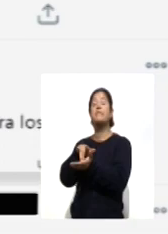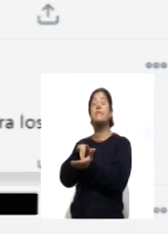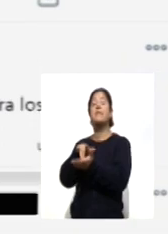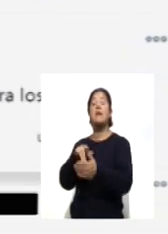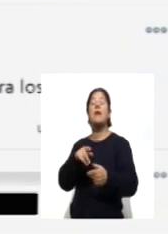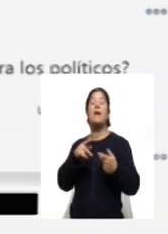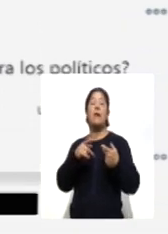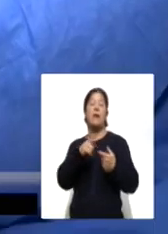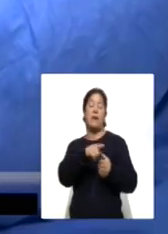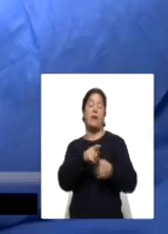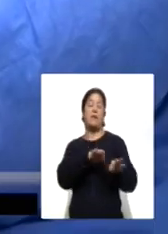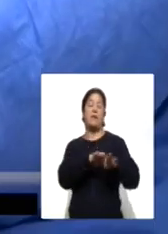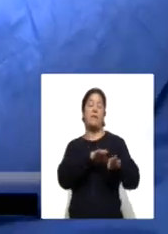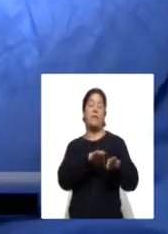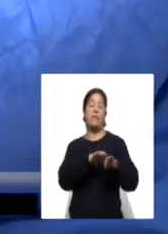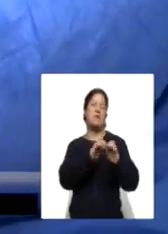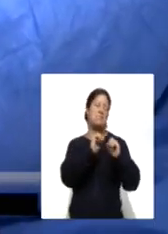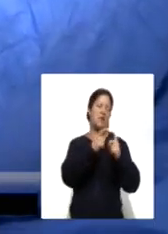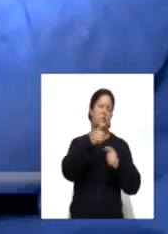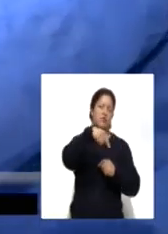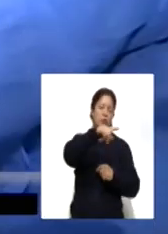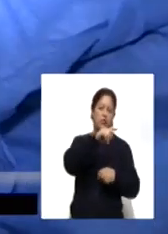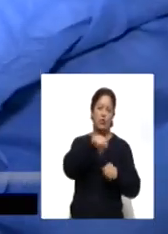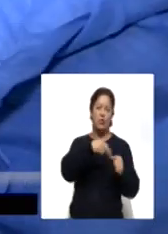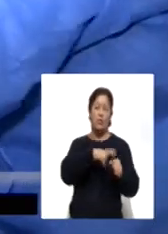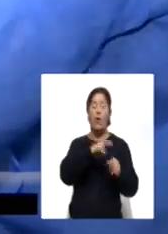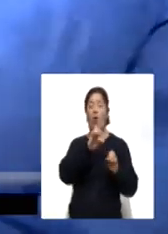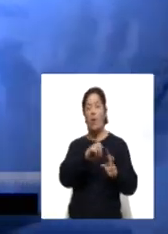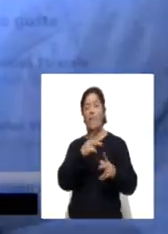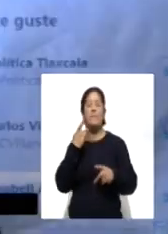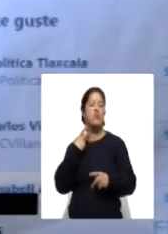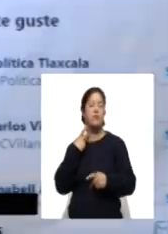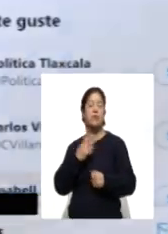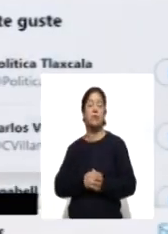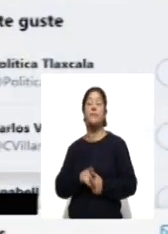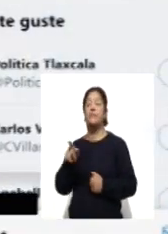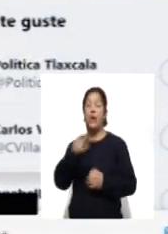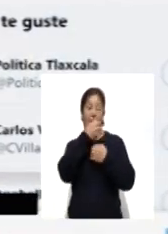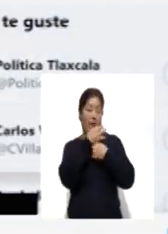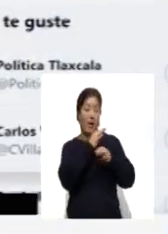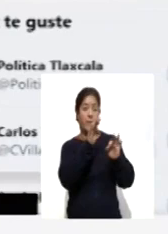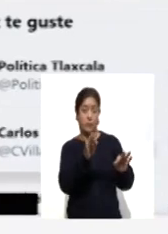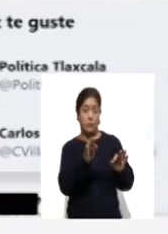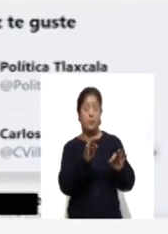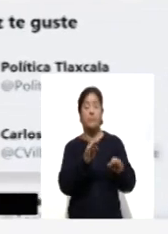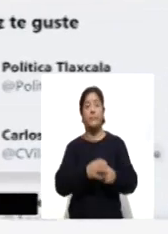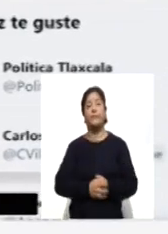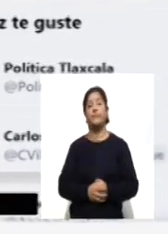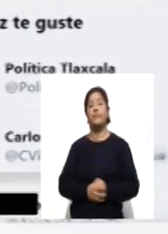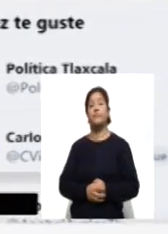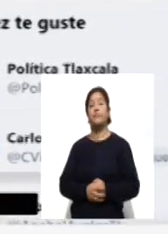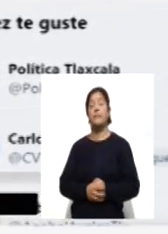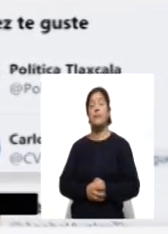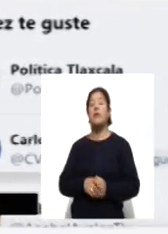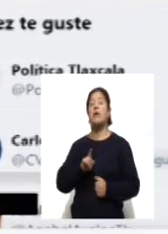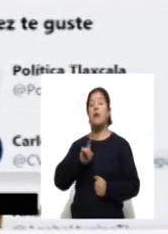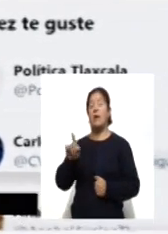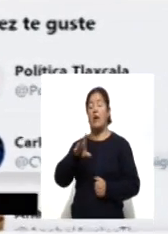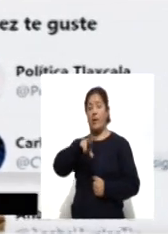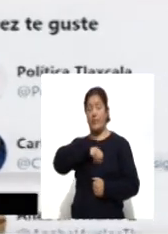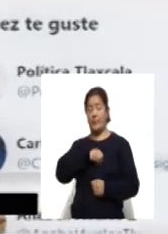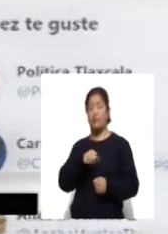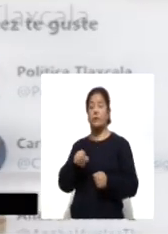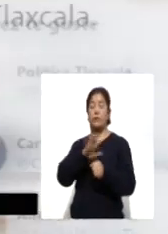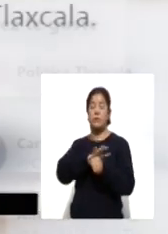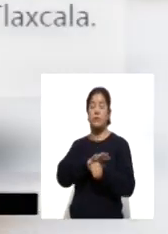político y social luego de que diera a conocer que es positiva a COVID-19. El gobernador Marco Mena fue uno de los primeros en reaccionar a la publicación